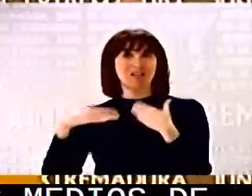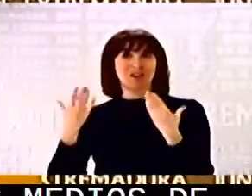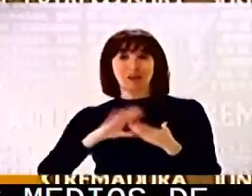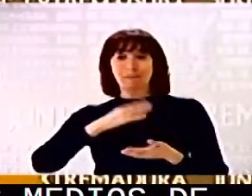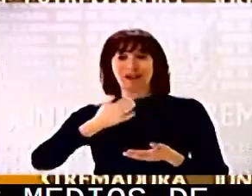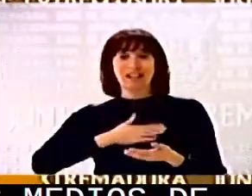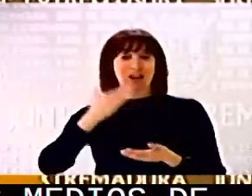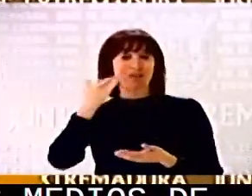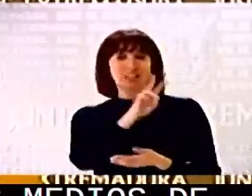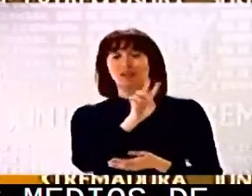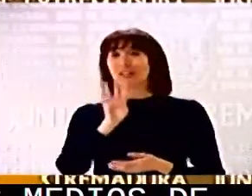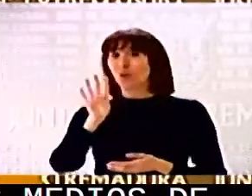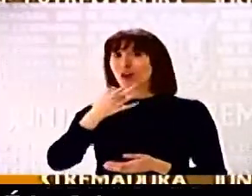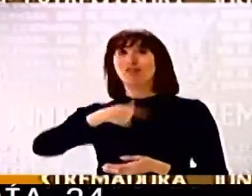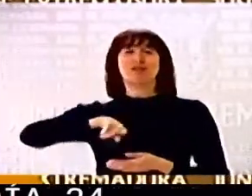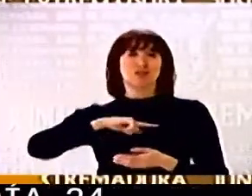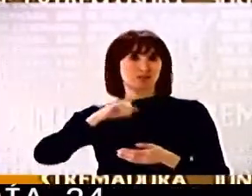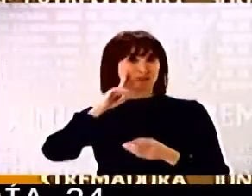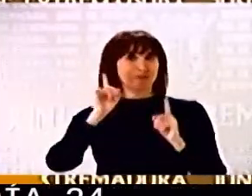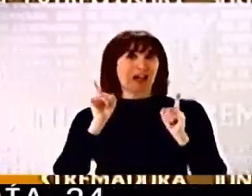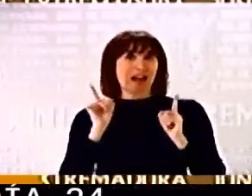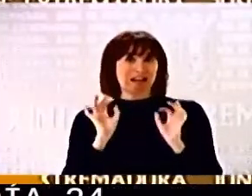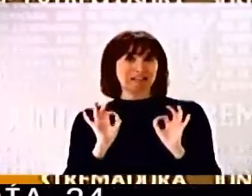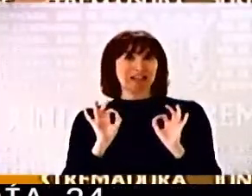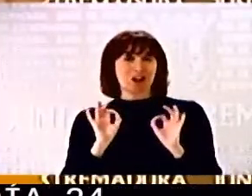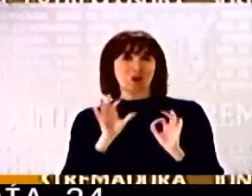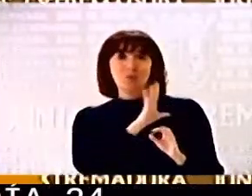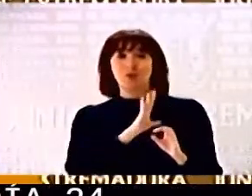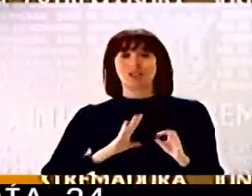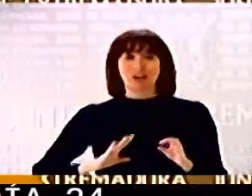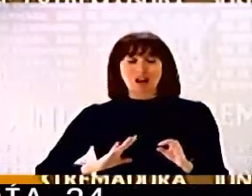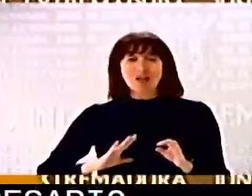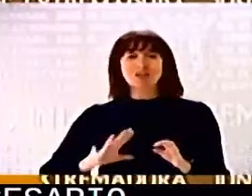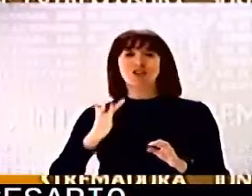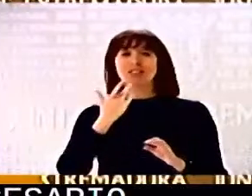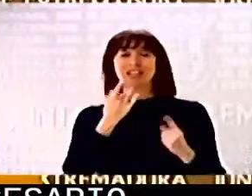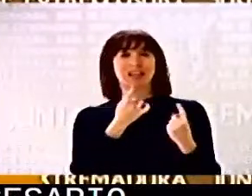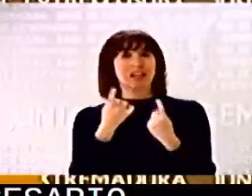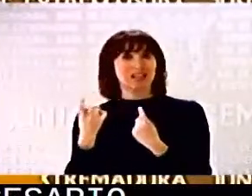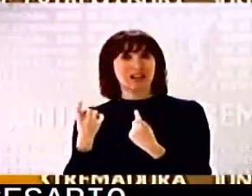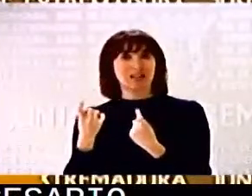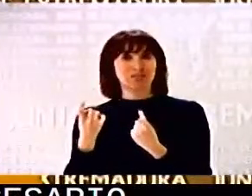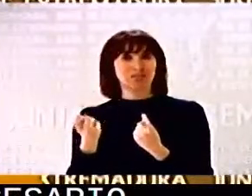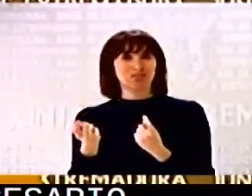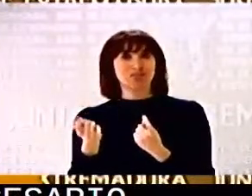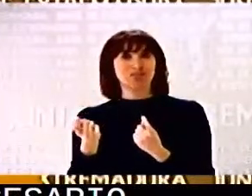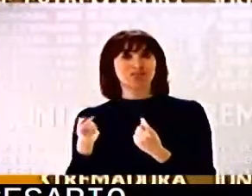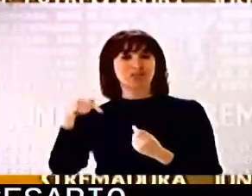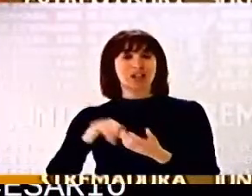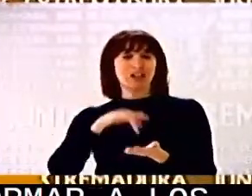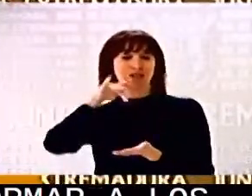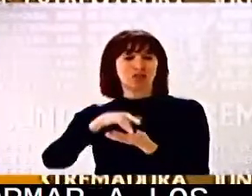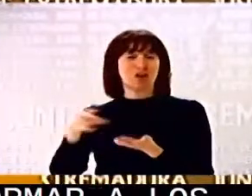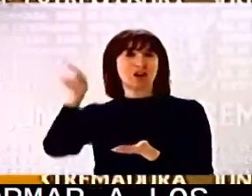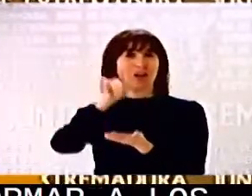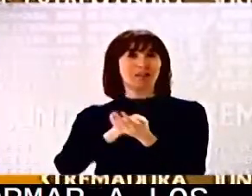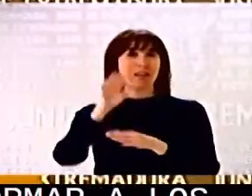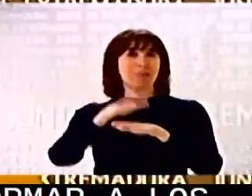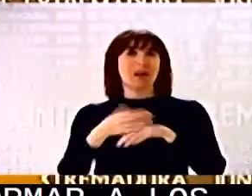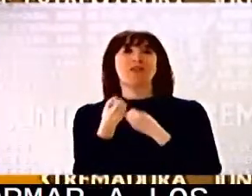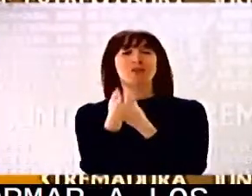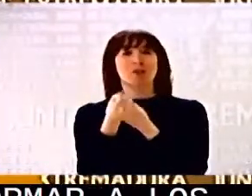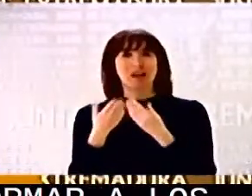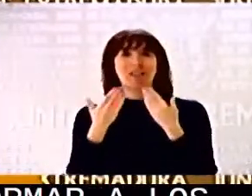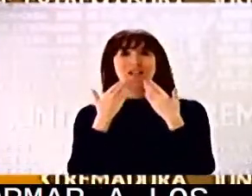día 24 estaremos en alerta para que, si es necesario, volvamos a encontrarnos aquí para informar a los ciudadanos. Muchas gracias y un